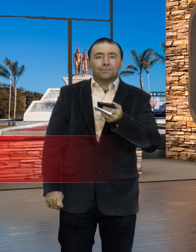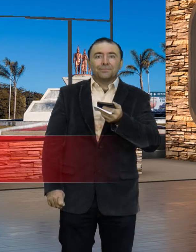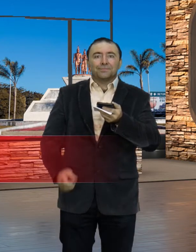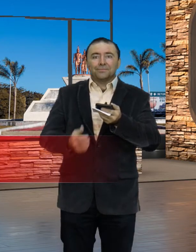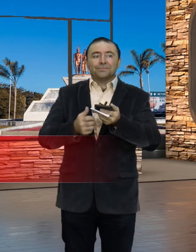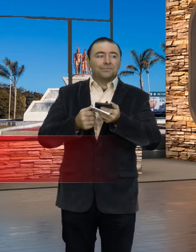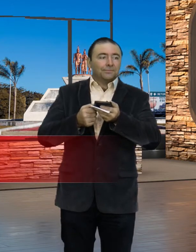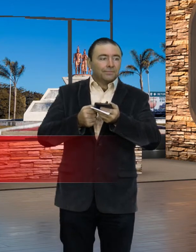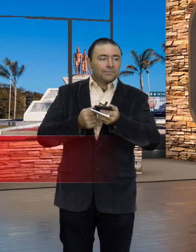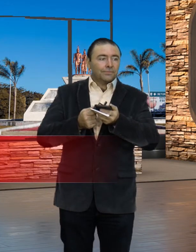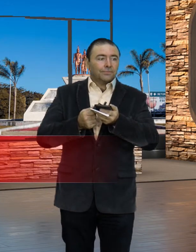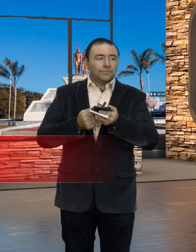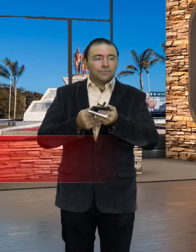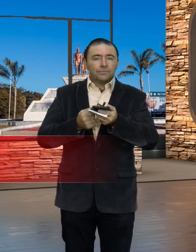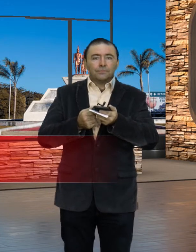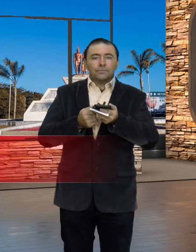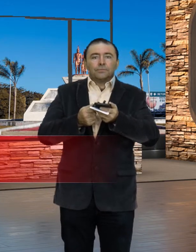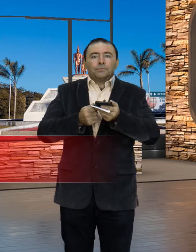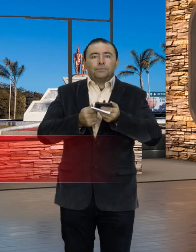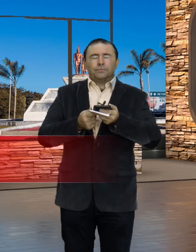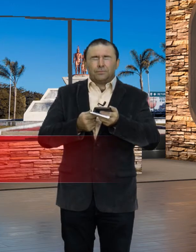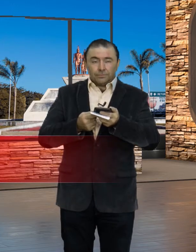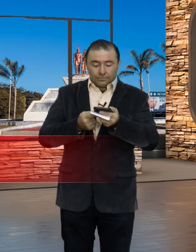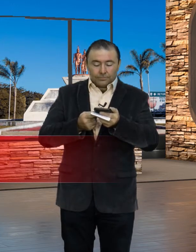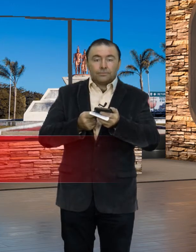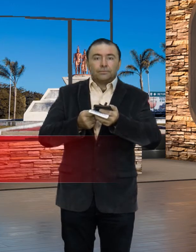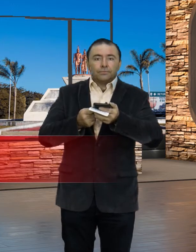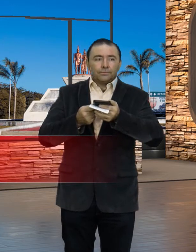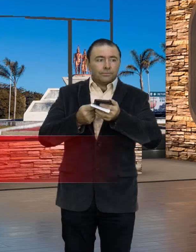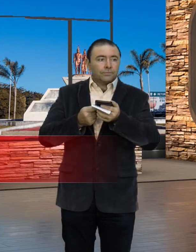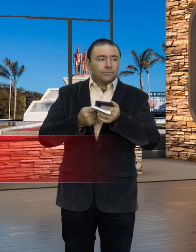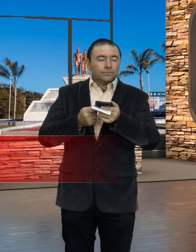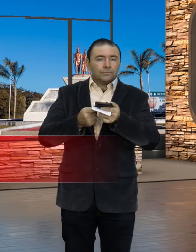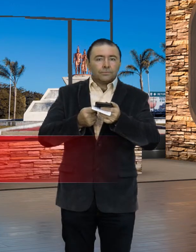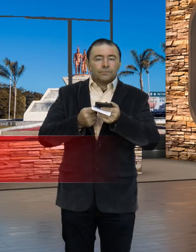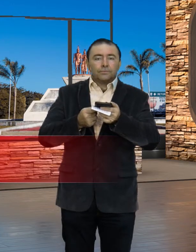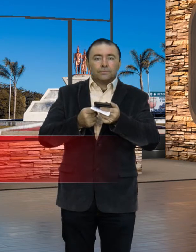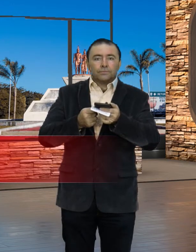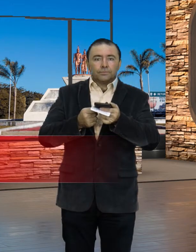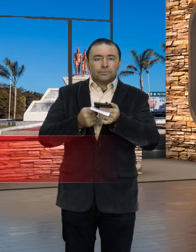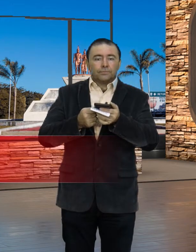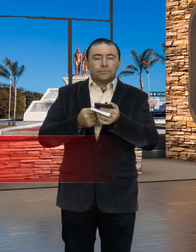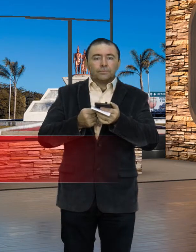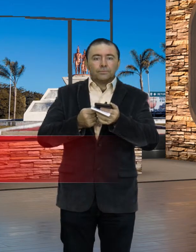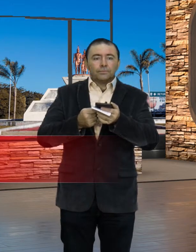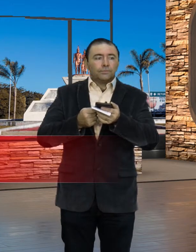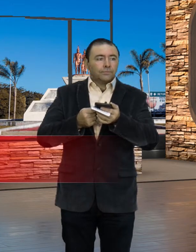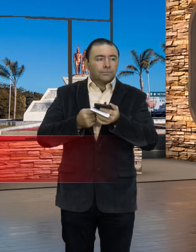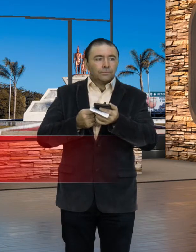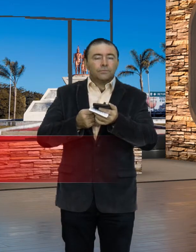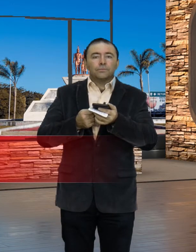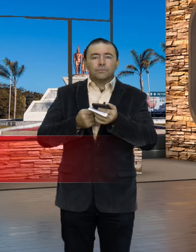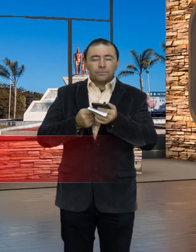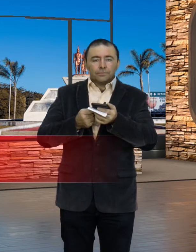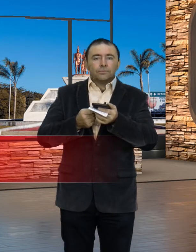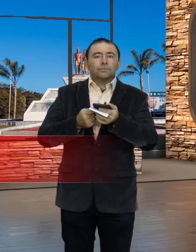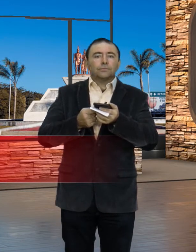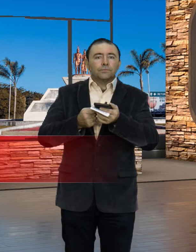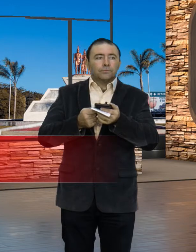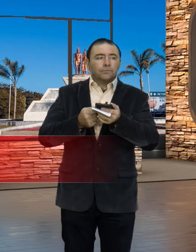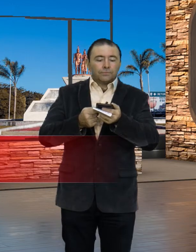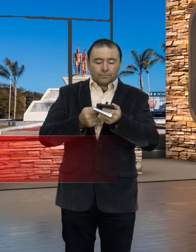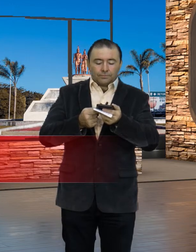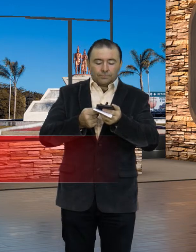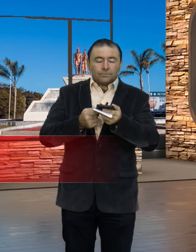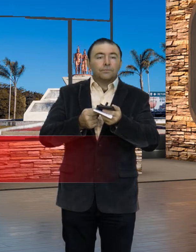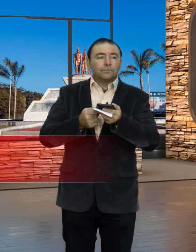de danzas polinesias talleres para niños de danzas polinesias que generalmente pues se dan en la casa de cultura que tenemos